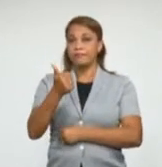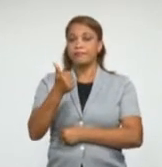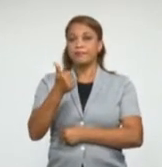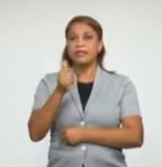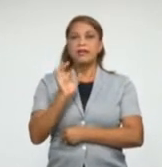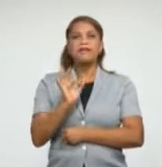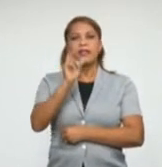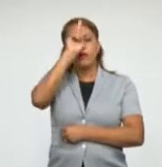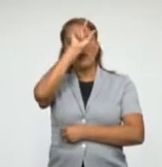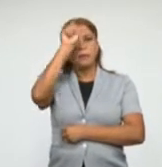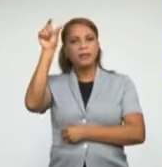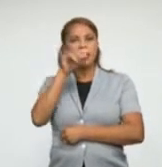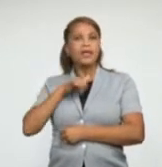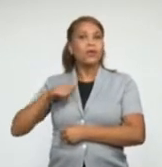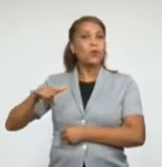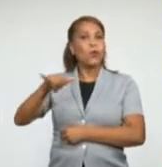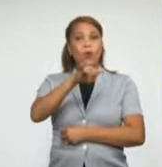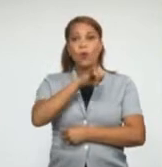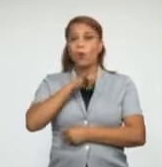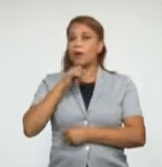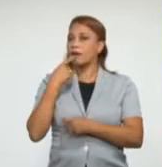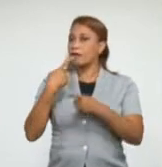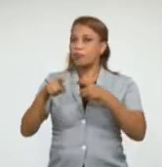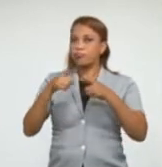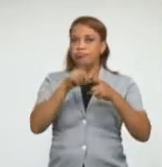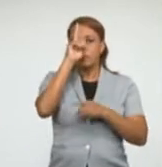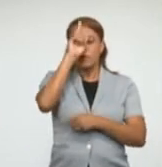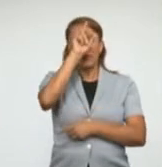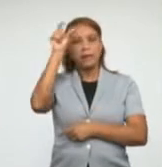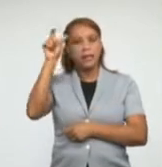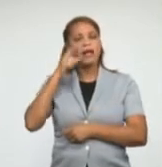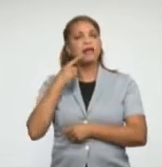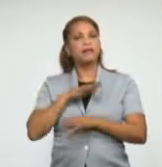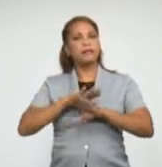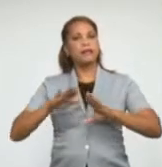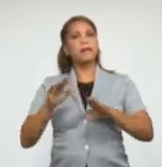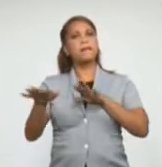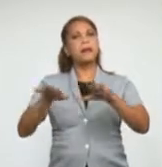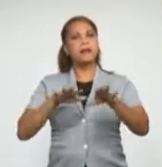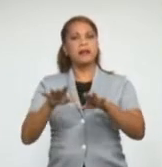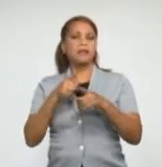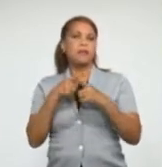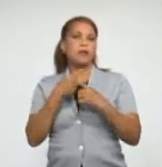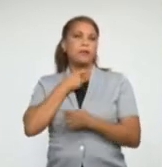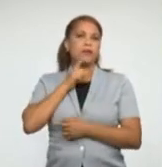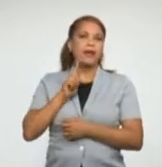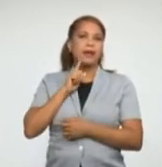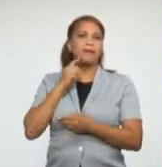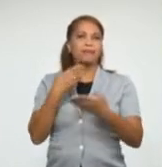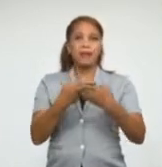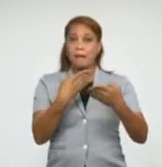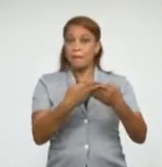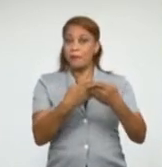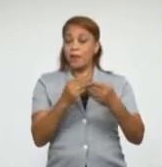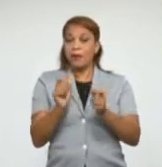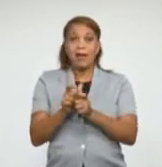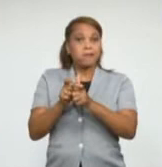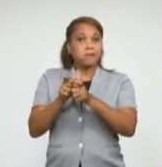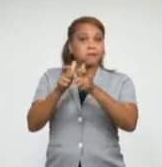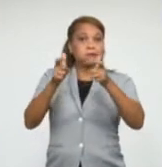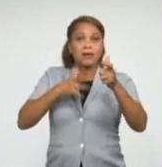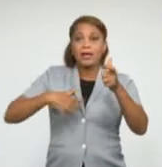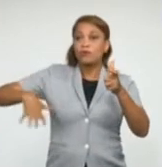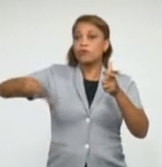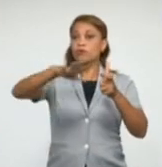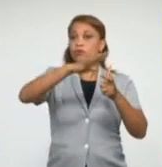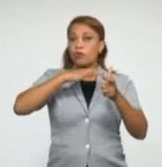todas las sedes hospitalarias pediátricas, se están preparando para cuando sea un estudio de intervención masiva, o sea, que toda la